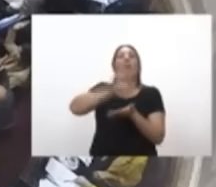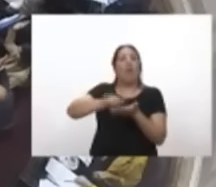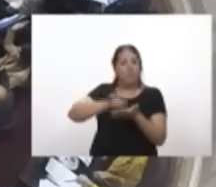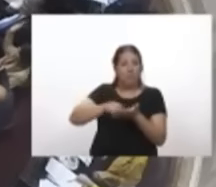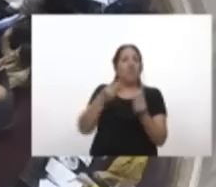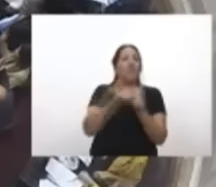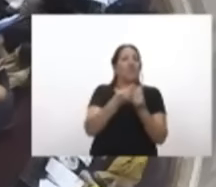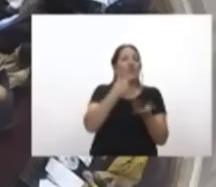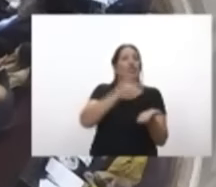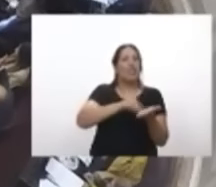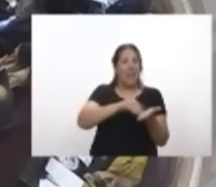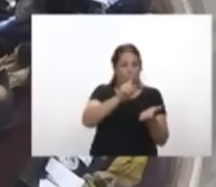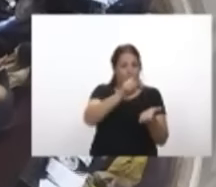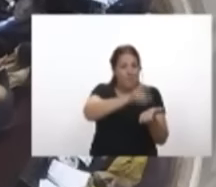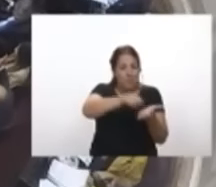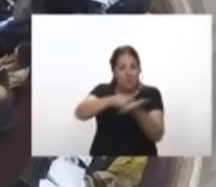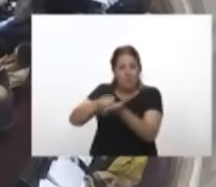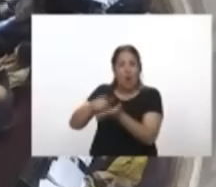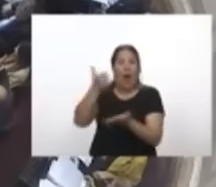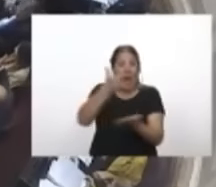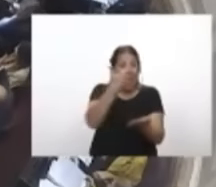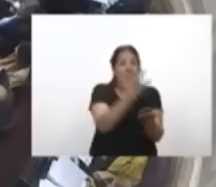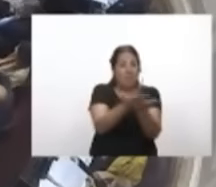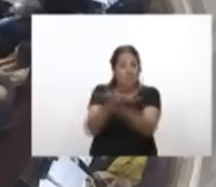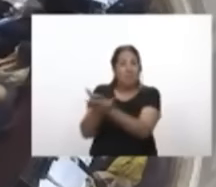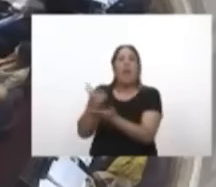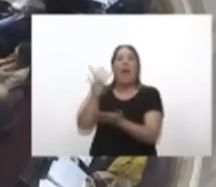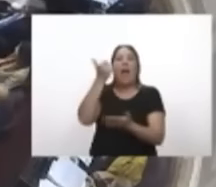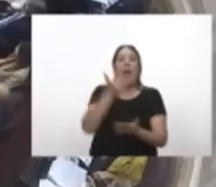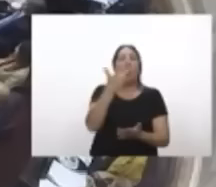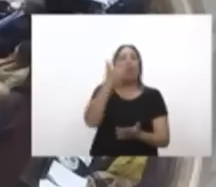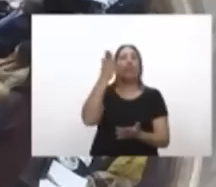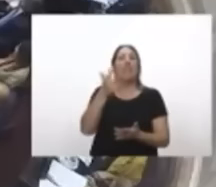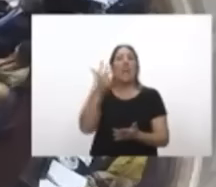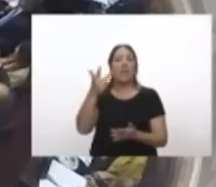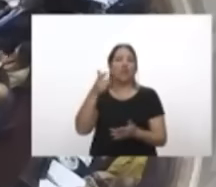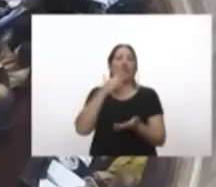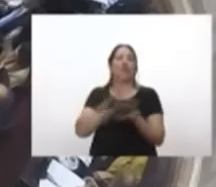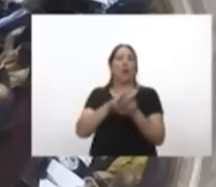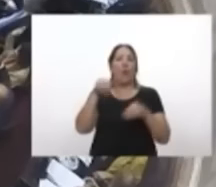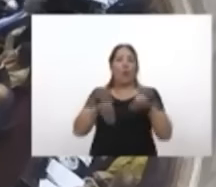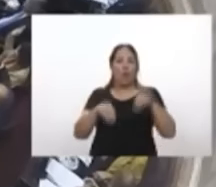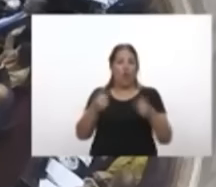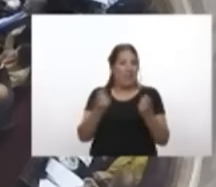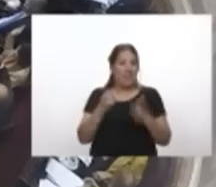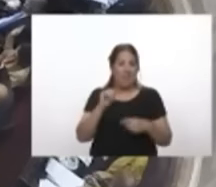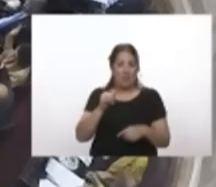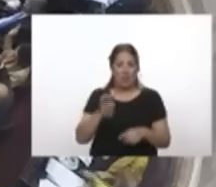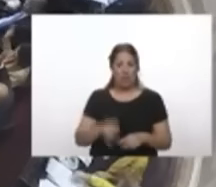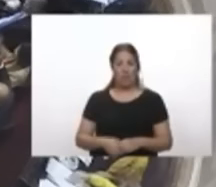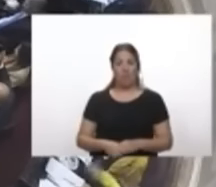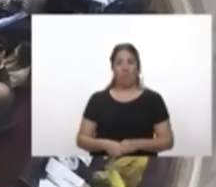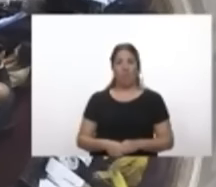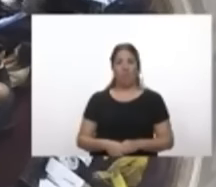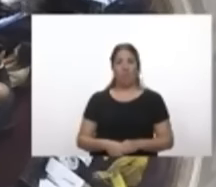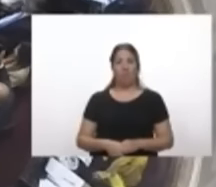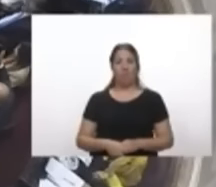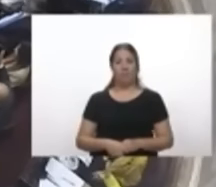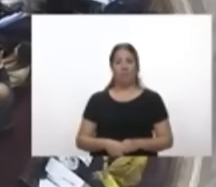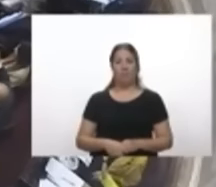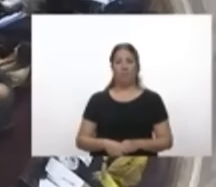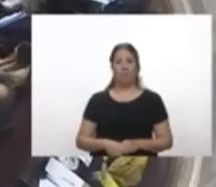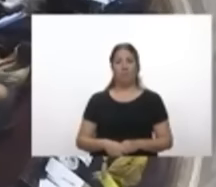mano alzada cuando votás proyectos de resolución. Pero eso no es obligatorio, sino que es opcional. Y para elegir votar